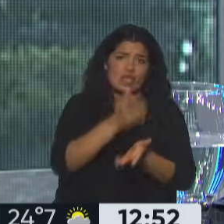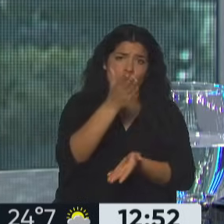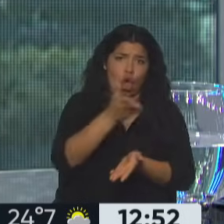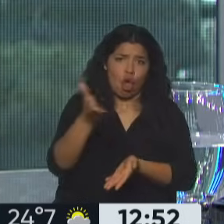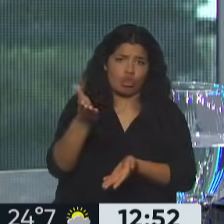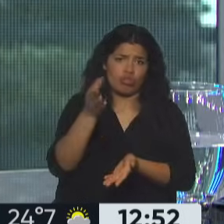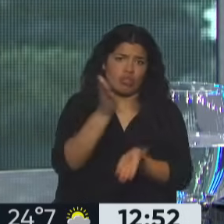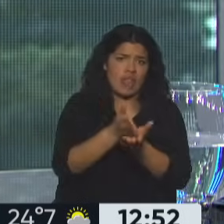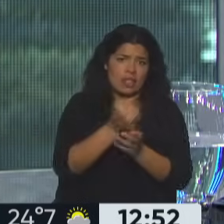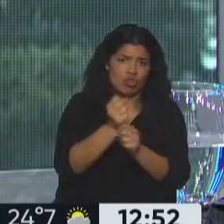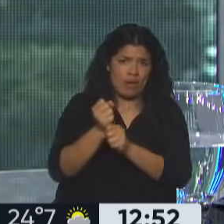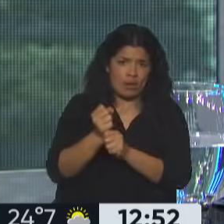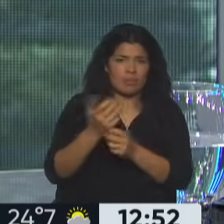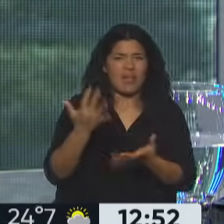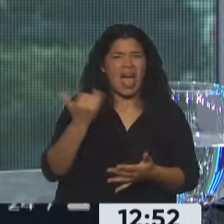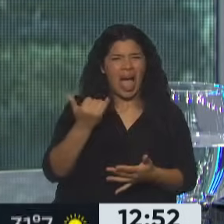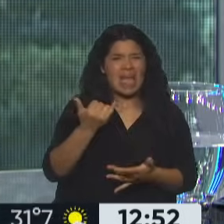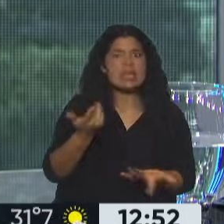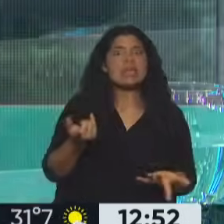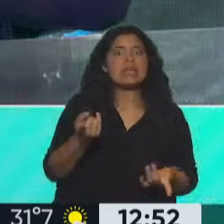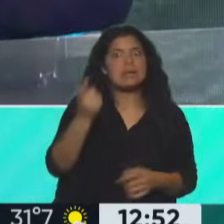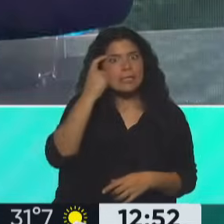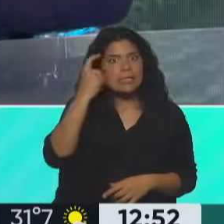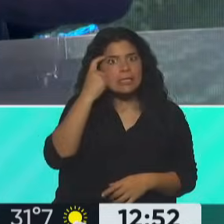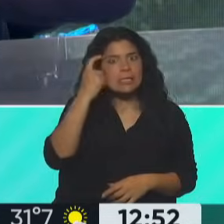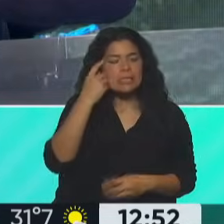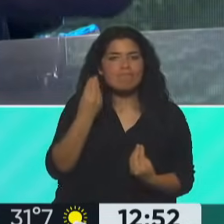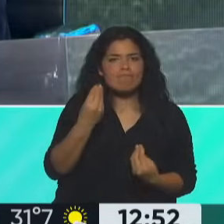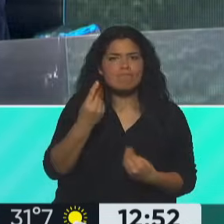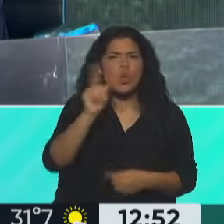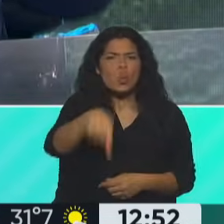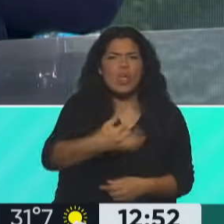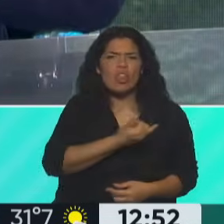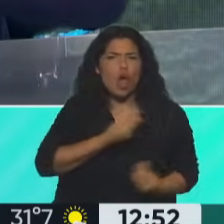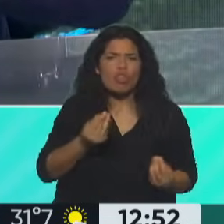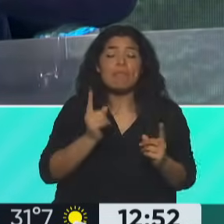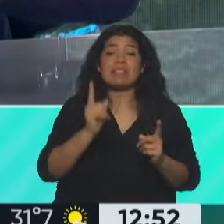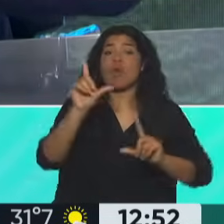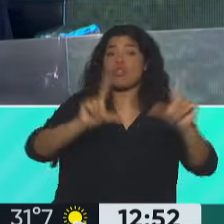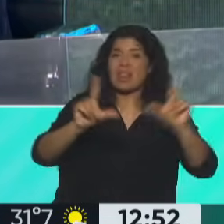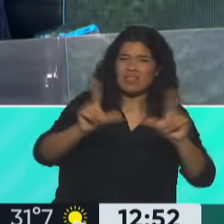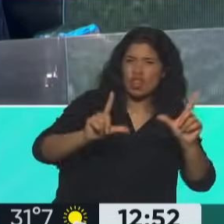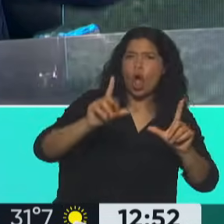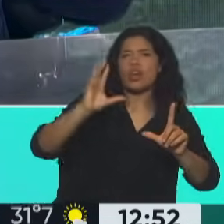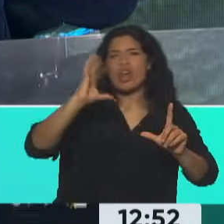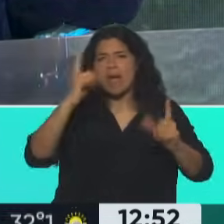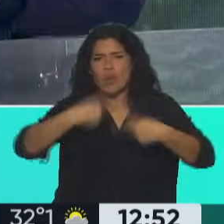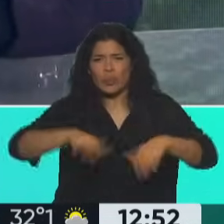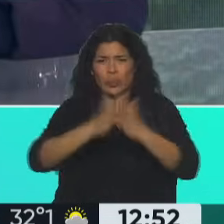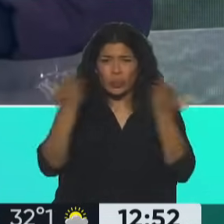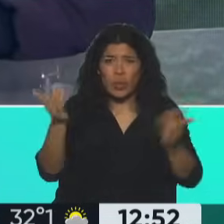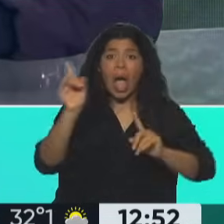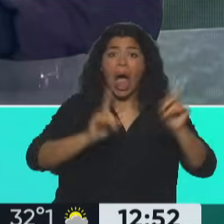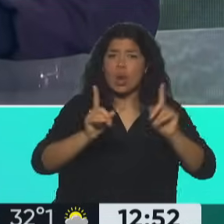una cosa Que que están metiéndonos también desde los meses de otros medios de comunicación de que no es posible digamos que los mensajeros no podemos